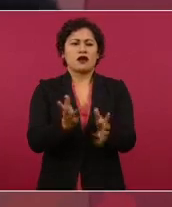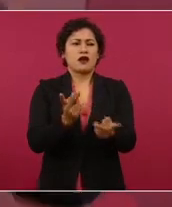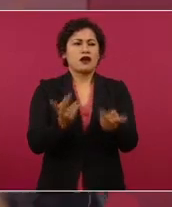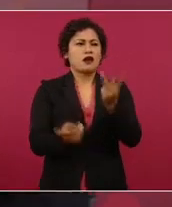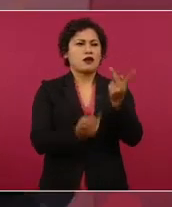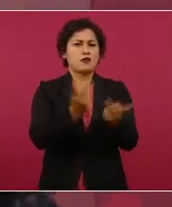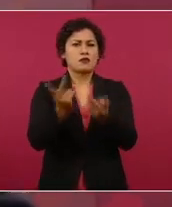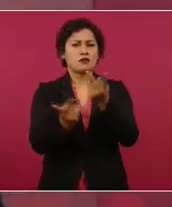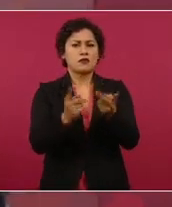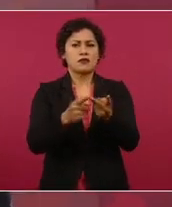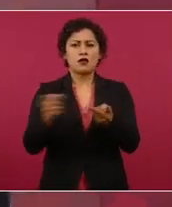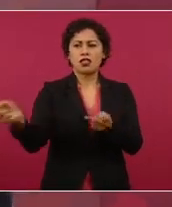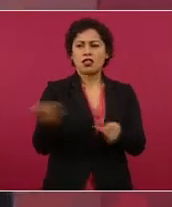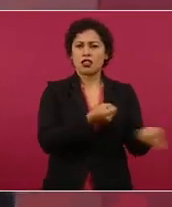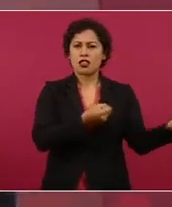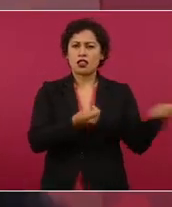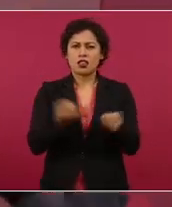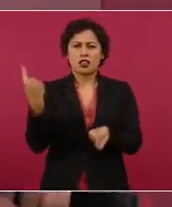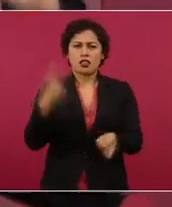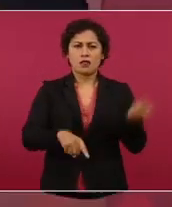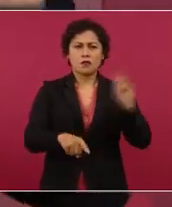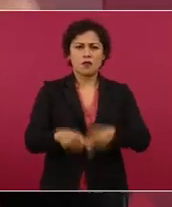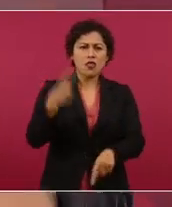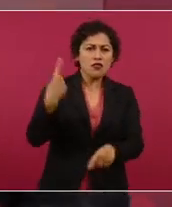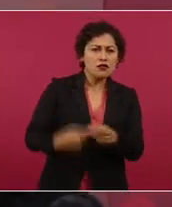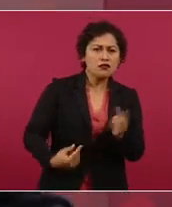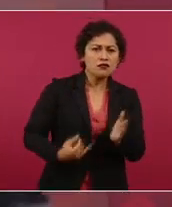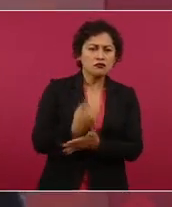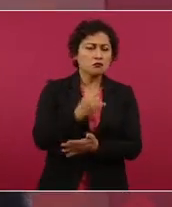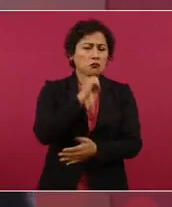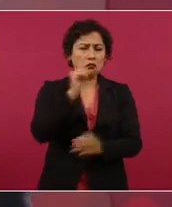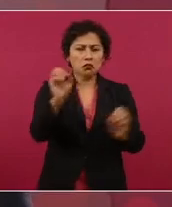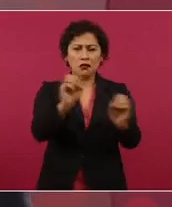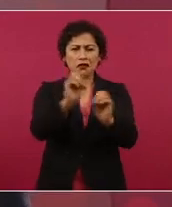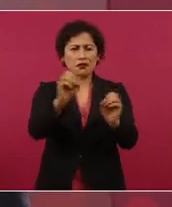hay dedazo, va a ser el pueblo.